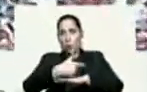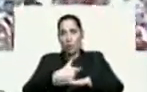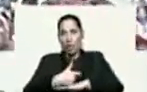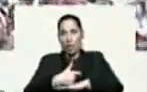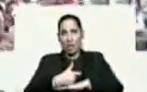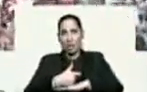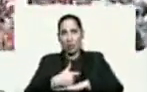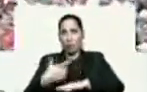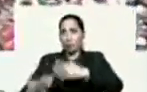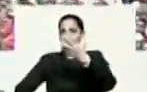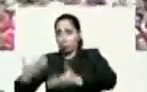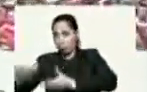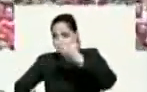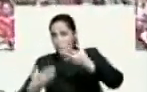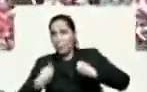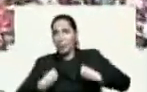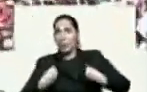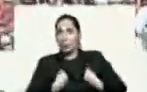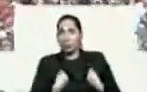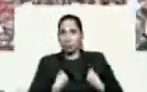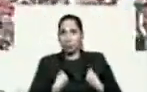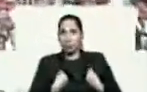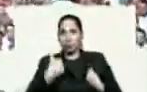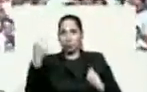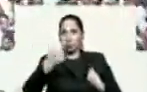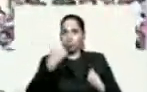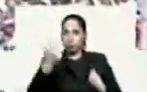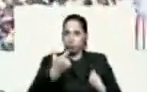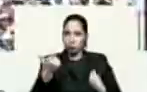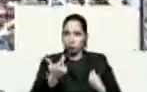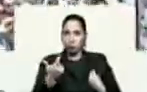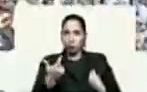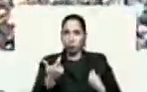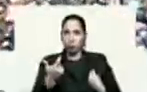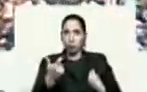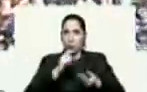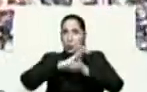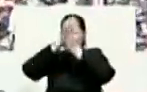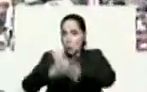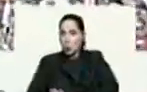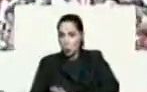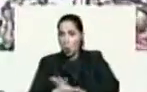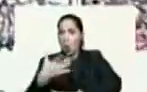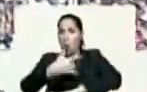quemar vivo, lo van a buscar, lo desaparecen,